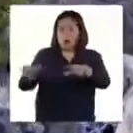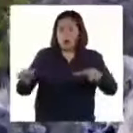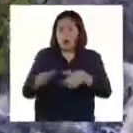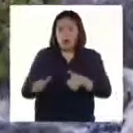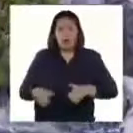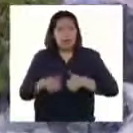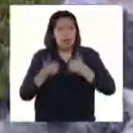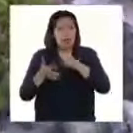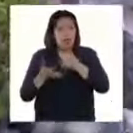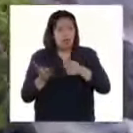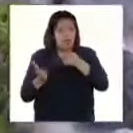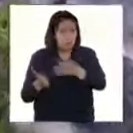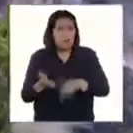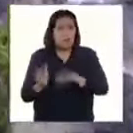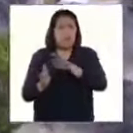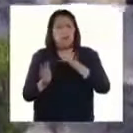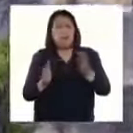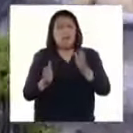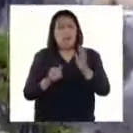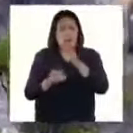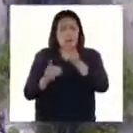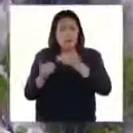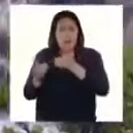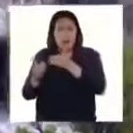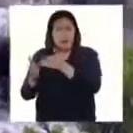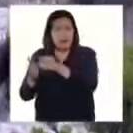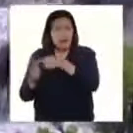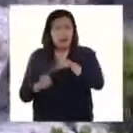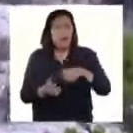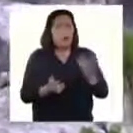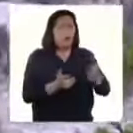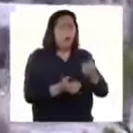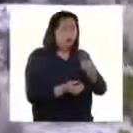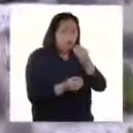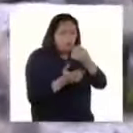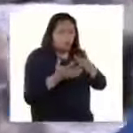la reducción de sus presas, el gato andino se encuentra en peligro de extinción.